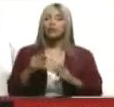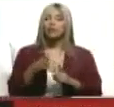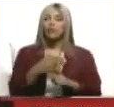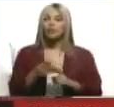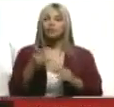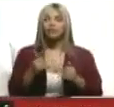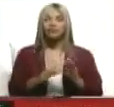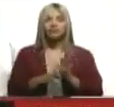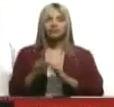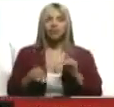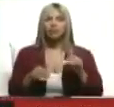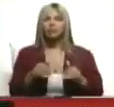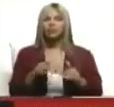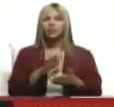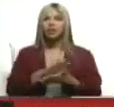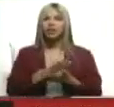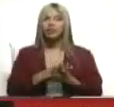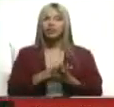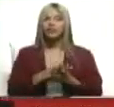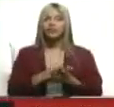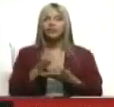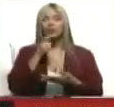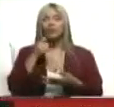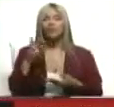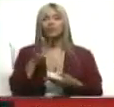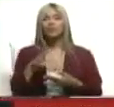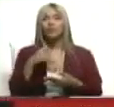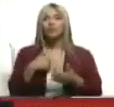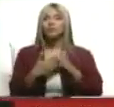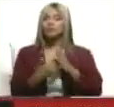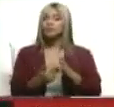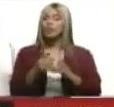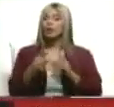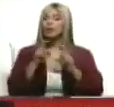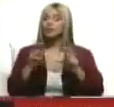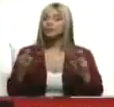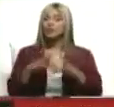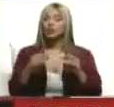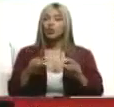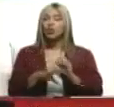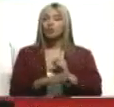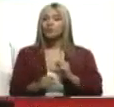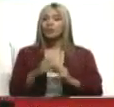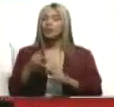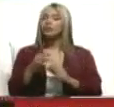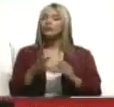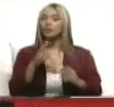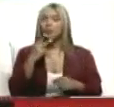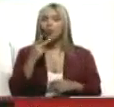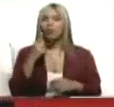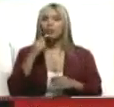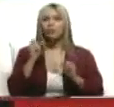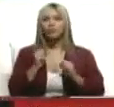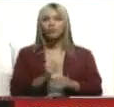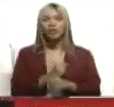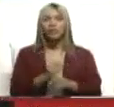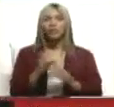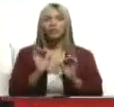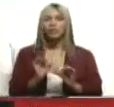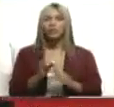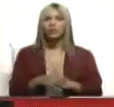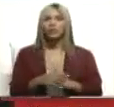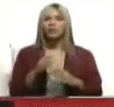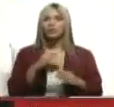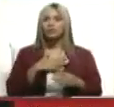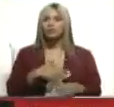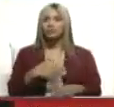vamos a llegar a unas elecciones en paz y el pueblo venezolano le va a dar una lección a todos estos criminales, una lección política de dignidad de trabajo y en condiciones